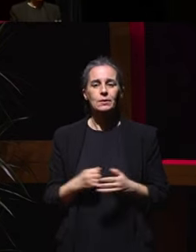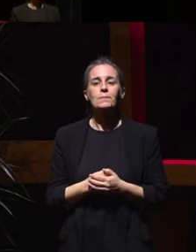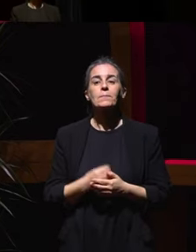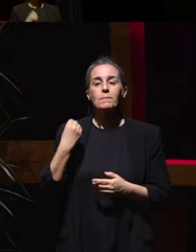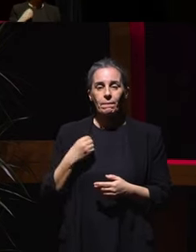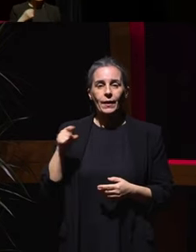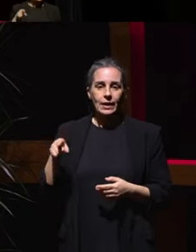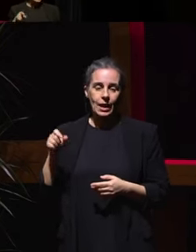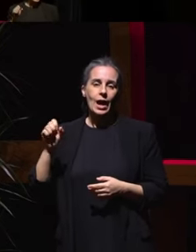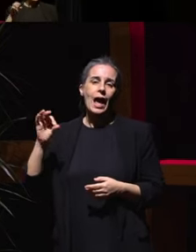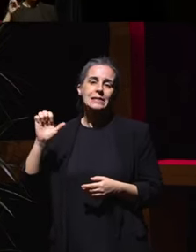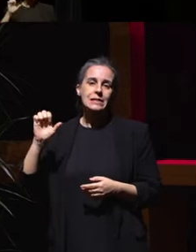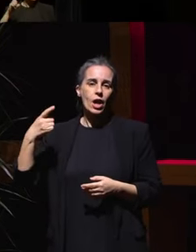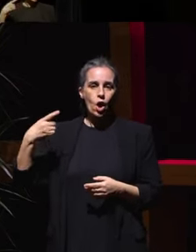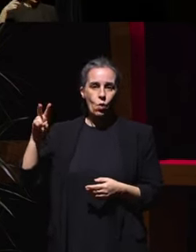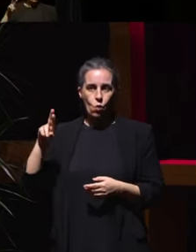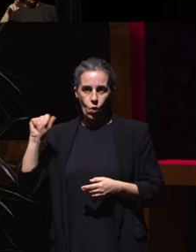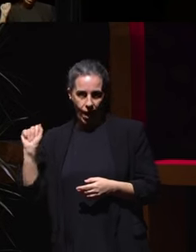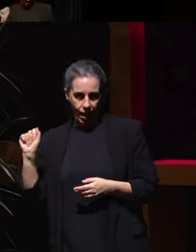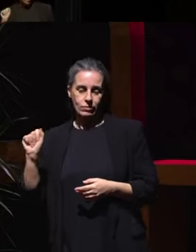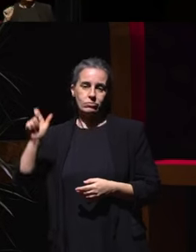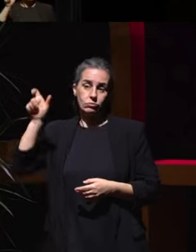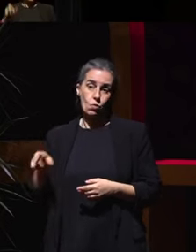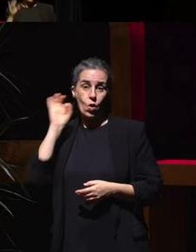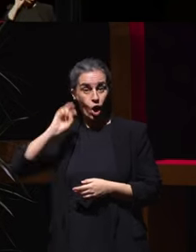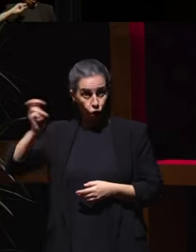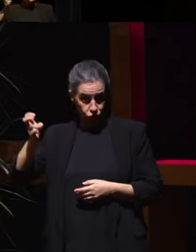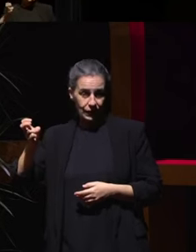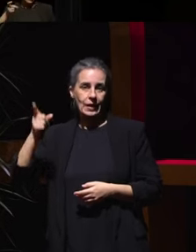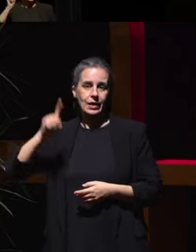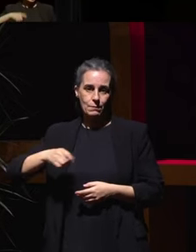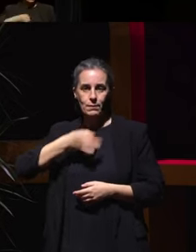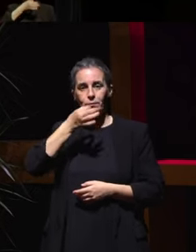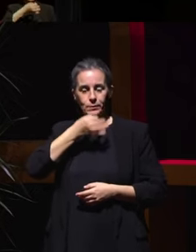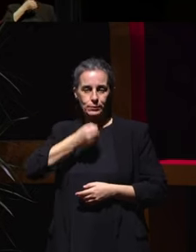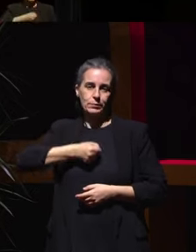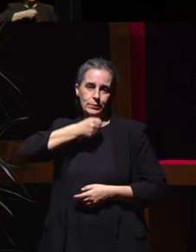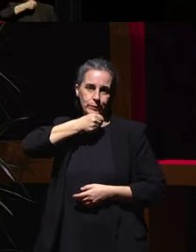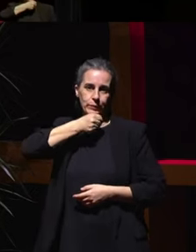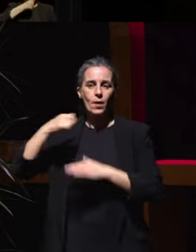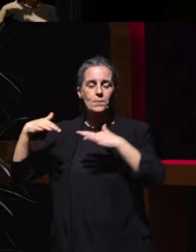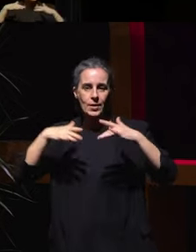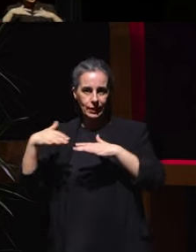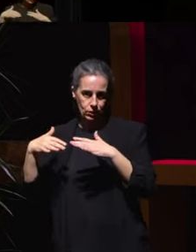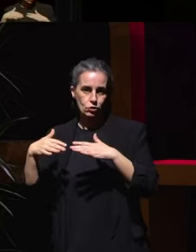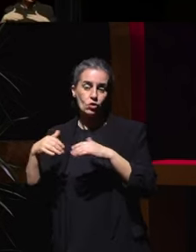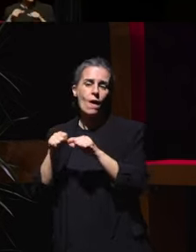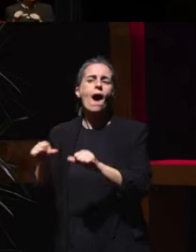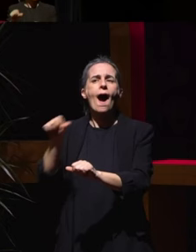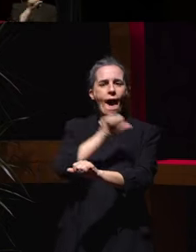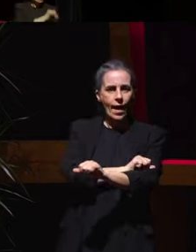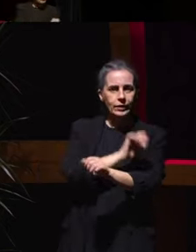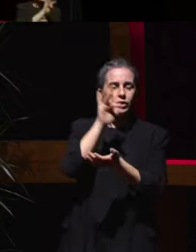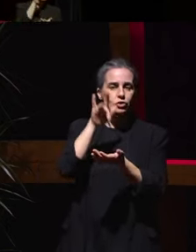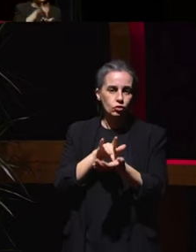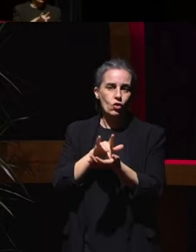a outra muller xunto con Alba, que narra partidos en primeira división en Dazón. Previo a isto, fixo partidos de